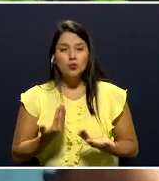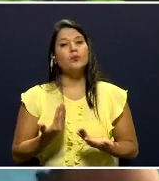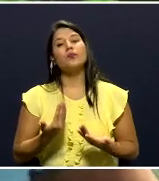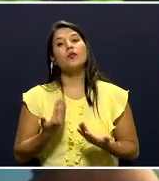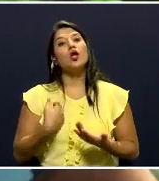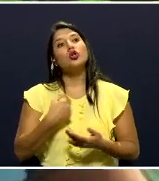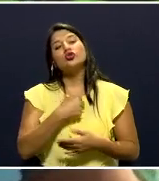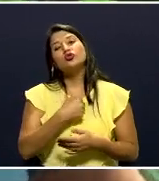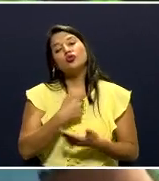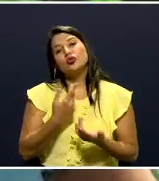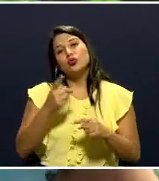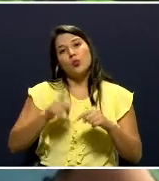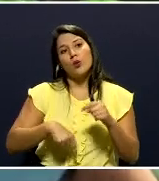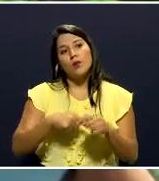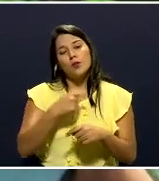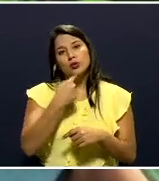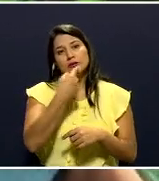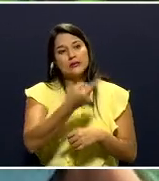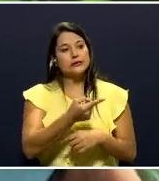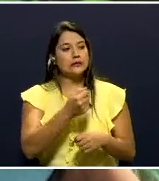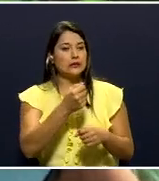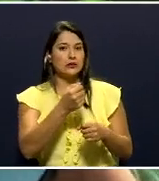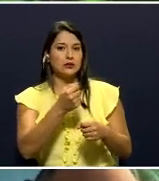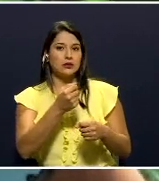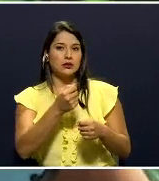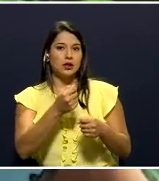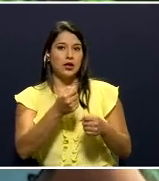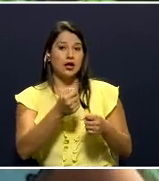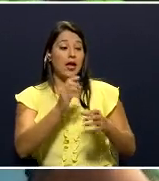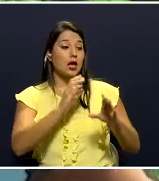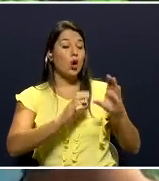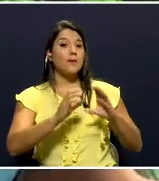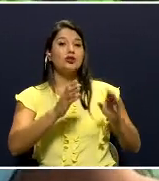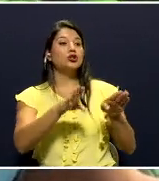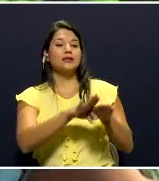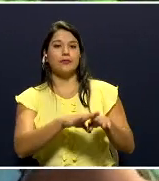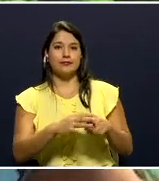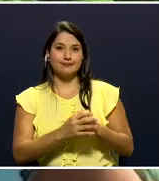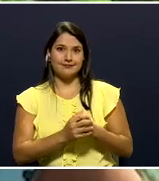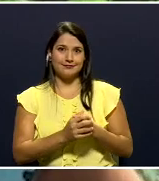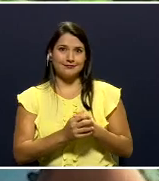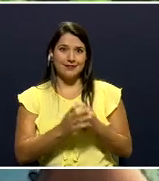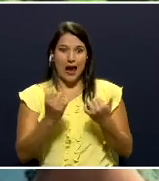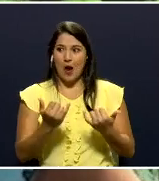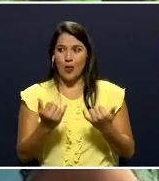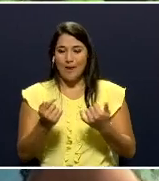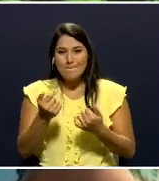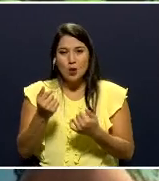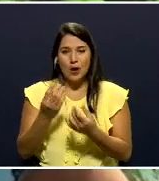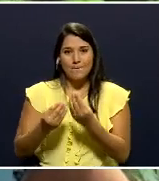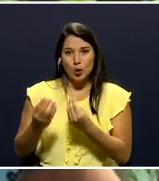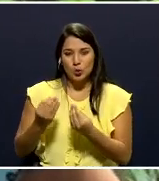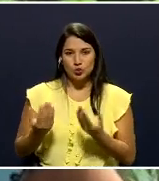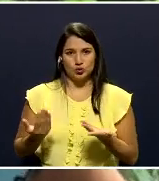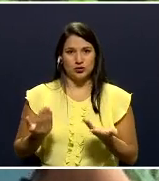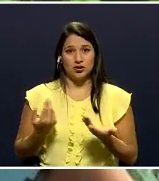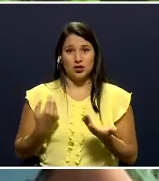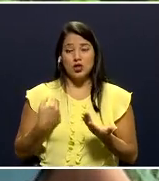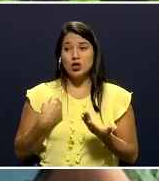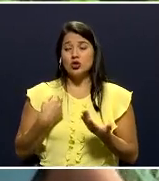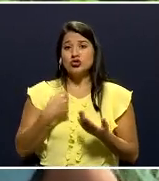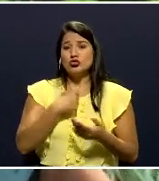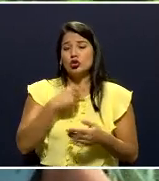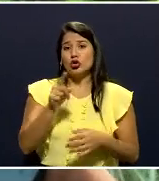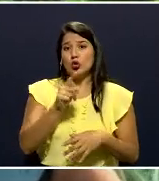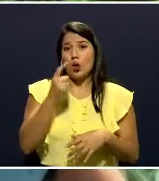simplemente o a sus colaboradores simplemente pues ya no hay trabajo porque no hay producción. En eso estamos todos en la misma línea, yo no veo a nadie